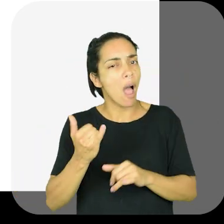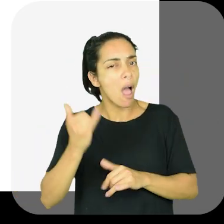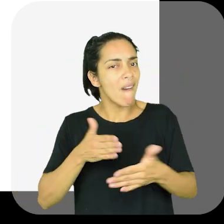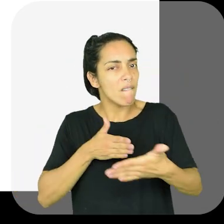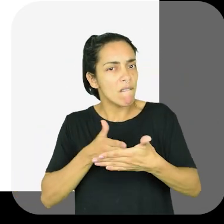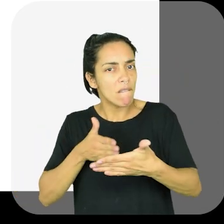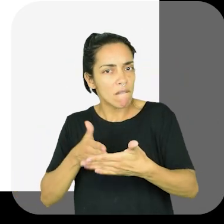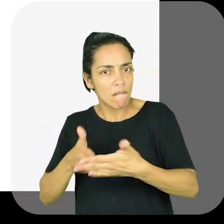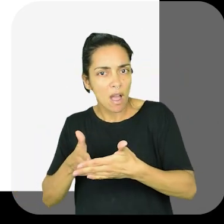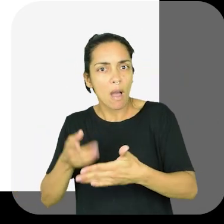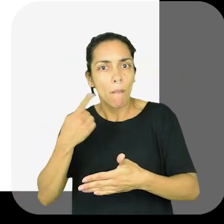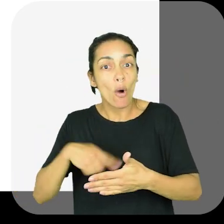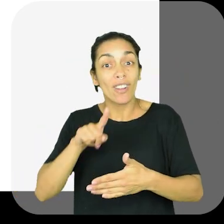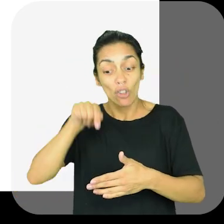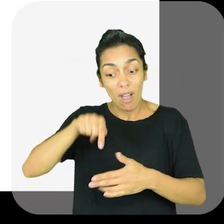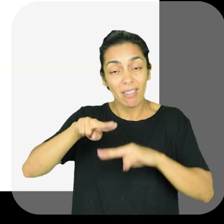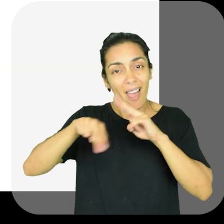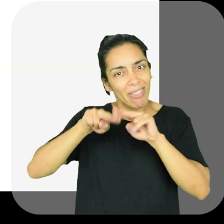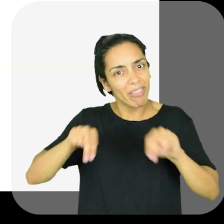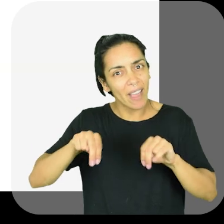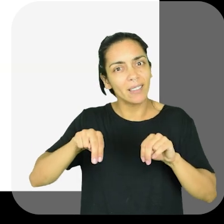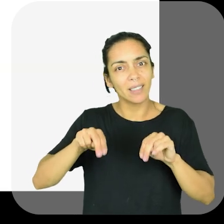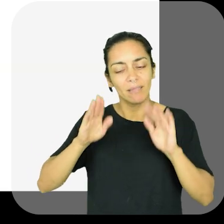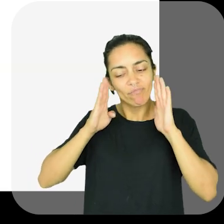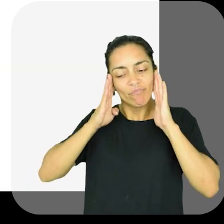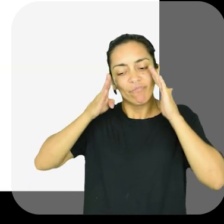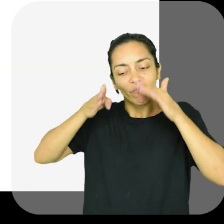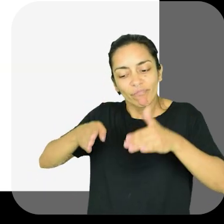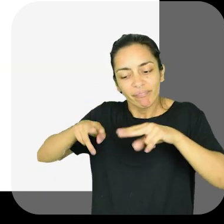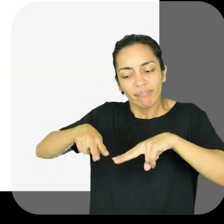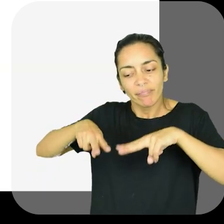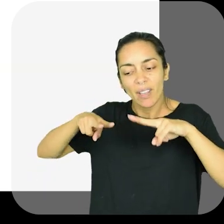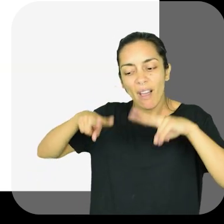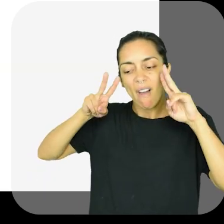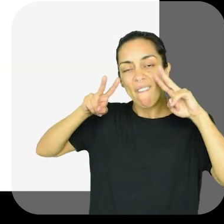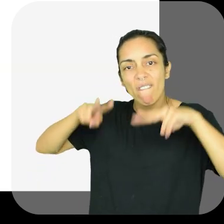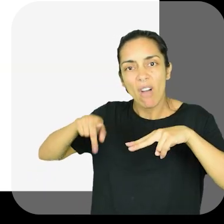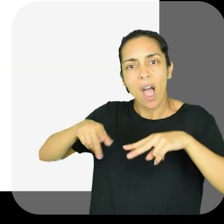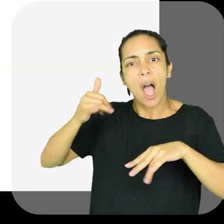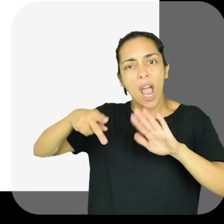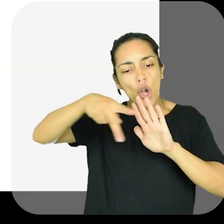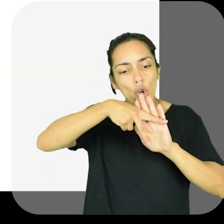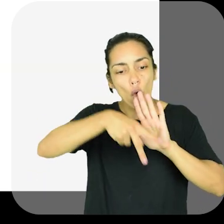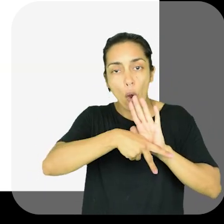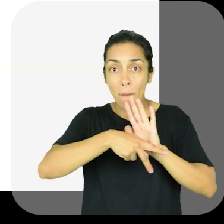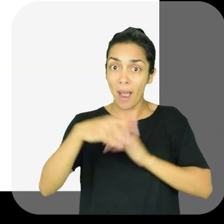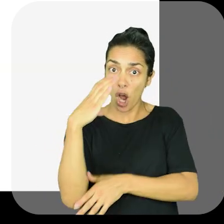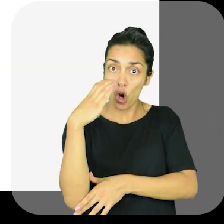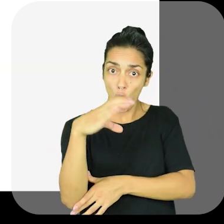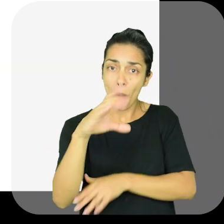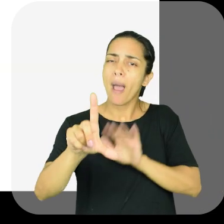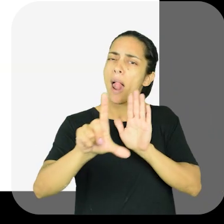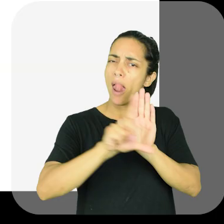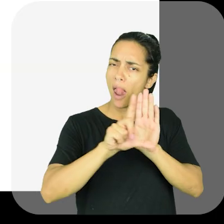como justificación, esta tesis se para desde allí. Y tenemos una normativa en Colombia, una ley